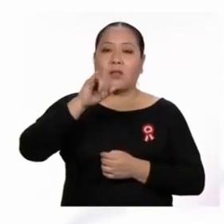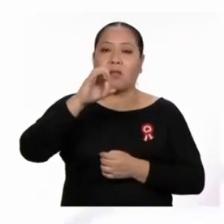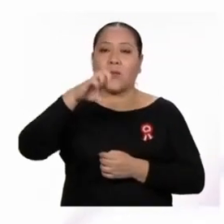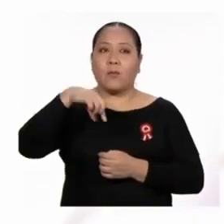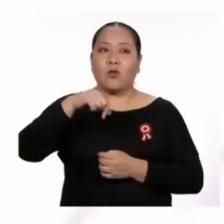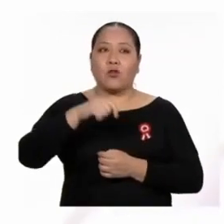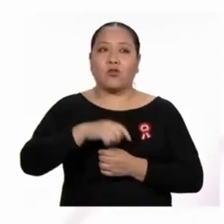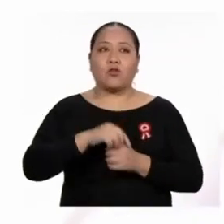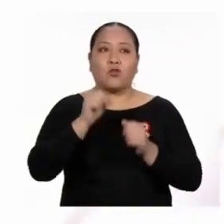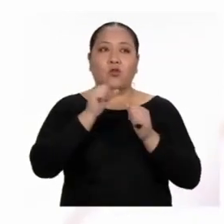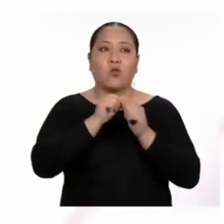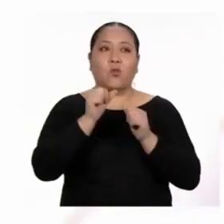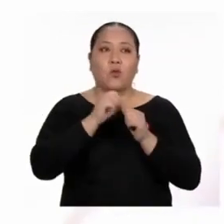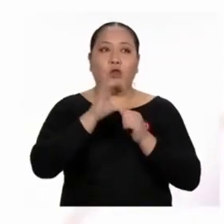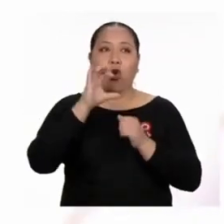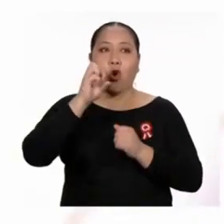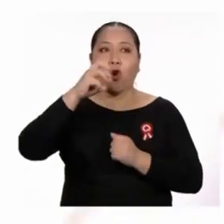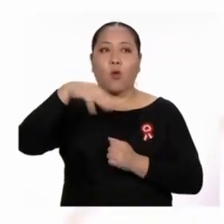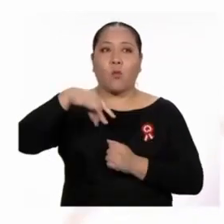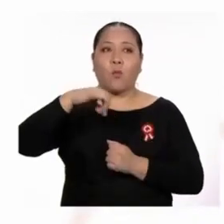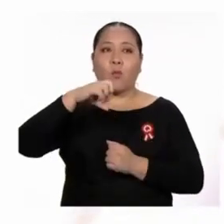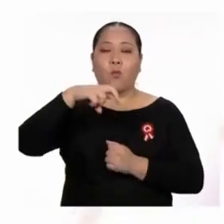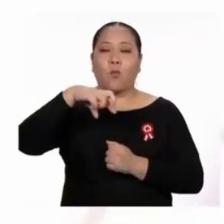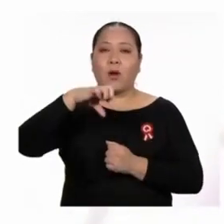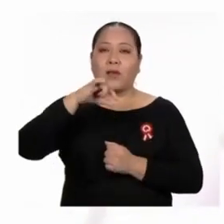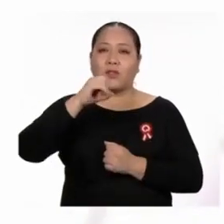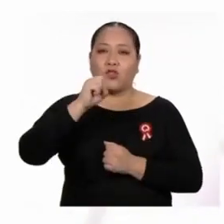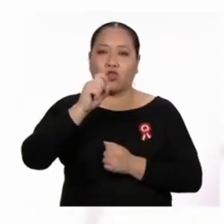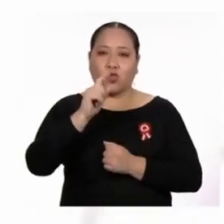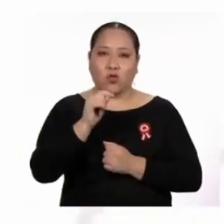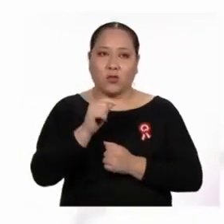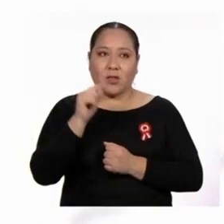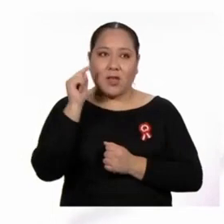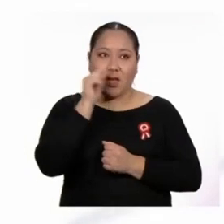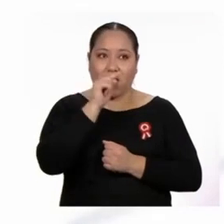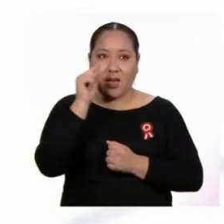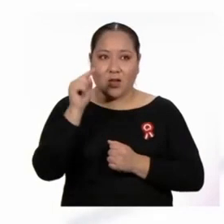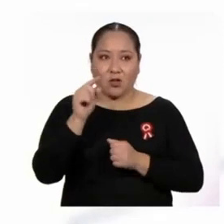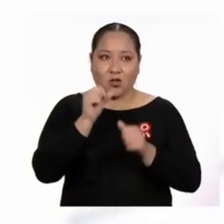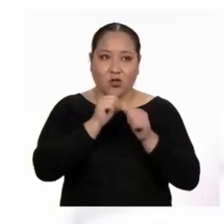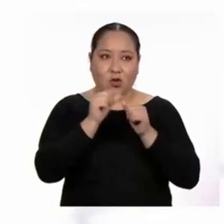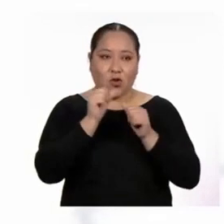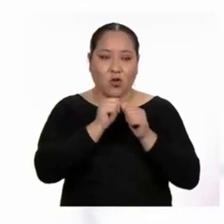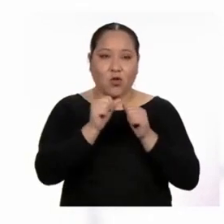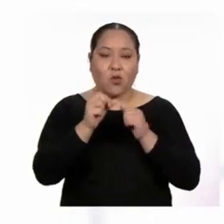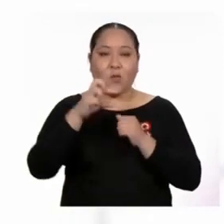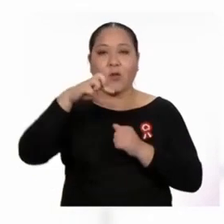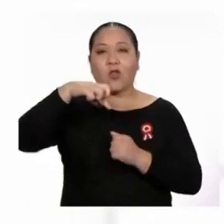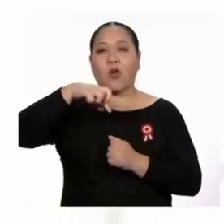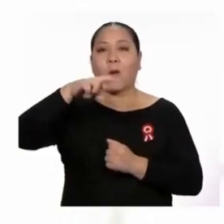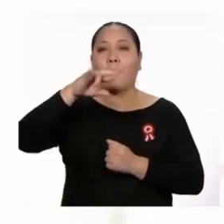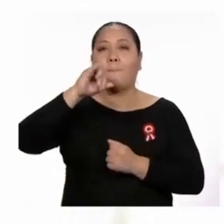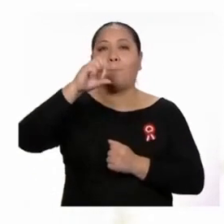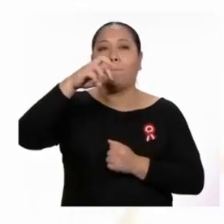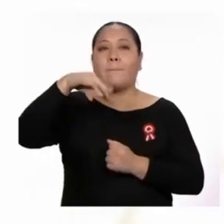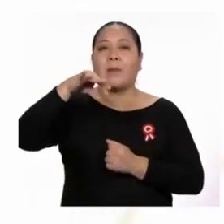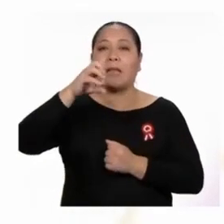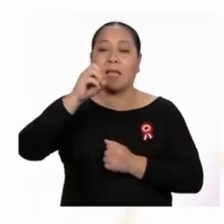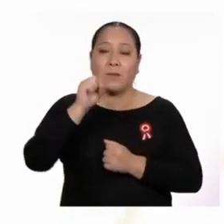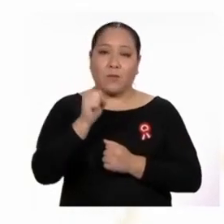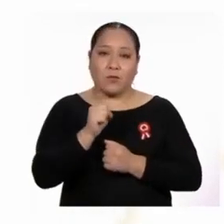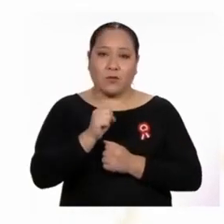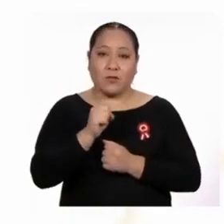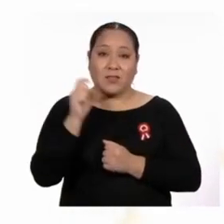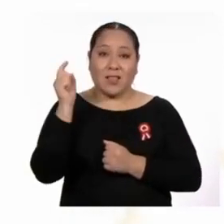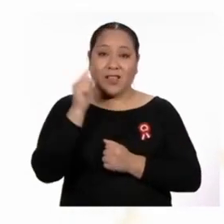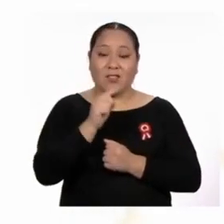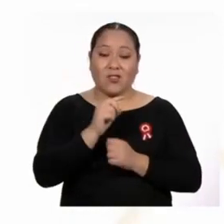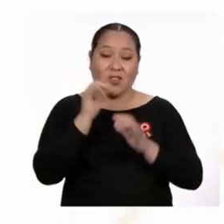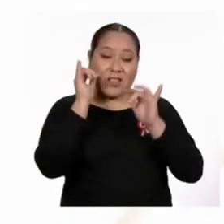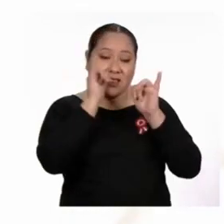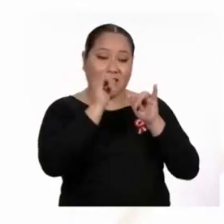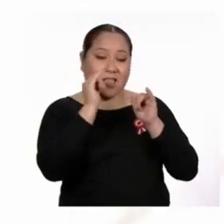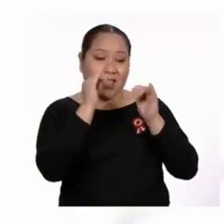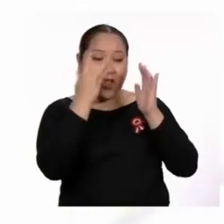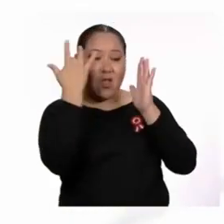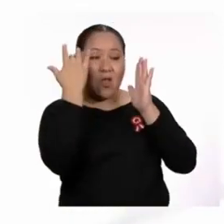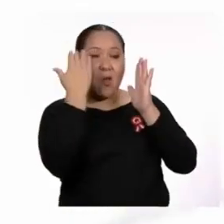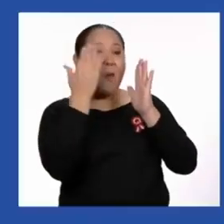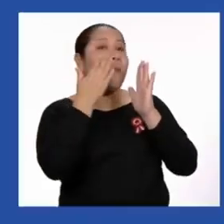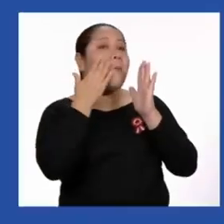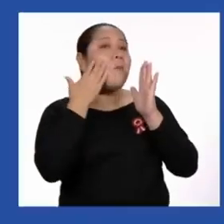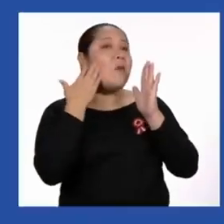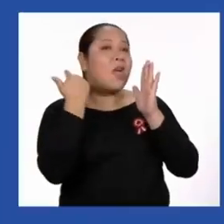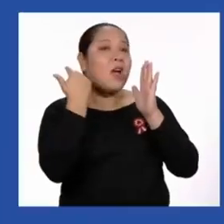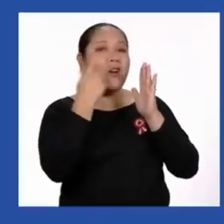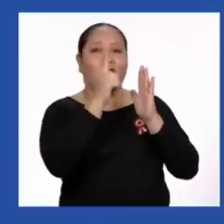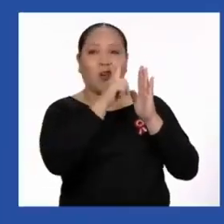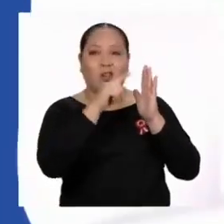compuestos, excepto el mismo. Estos son los números primos. Serán todos aquellos números que quedaron en blanco,